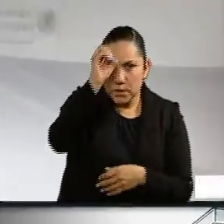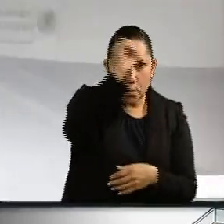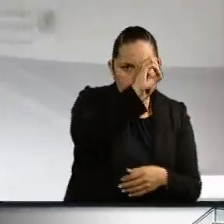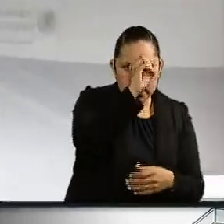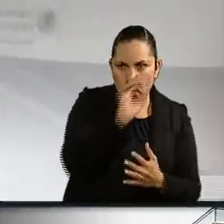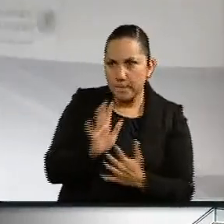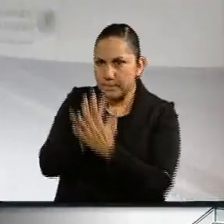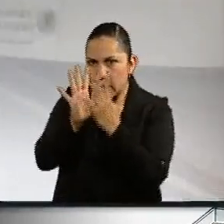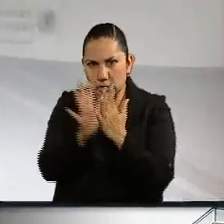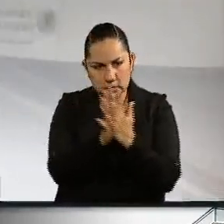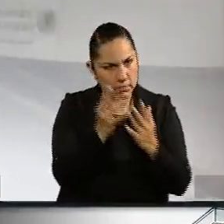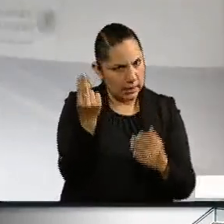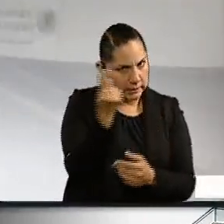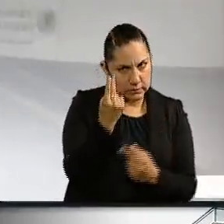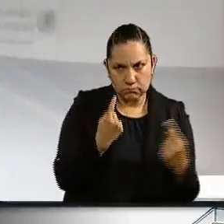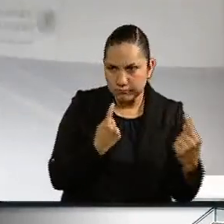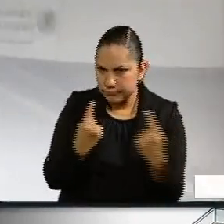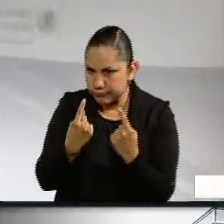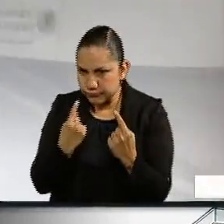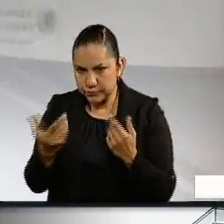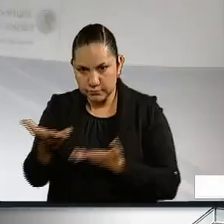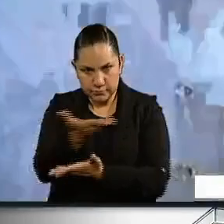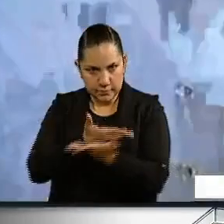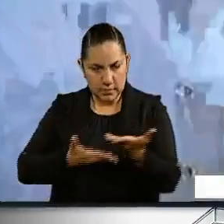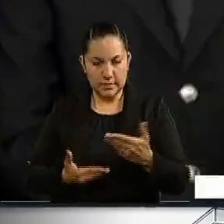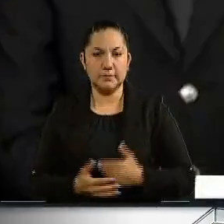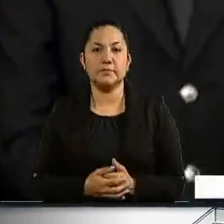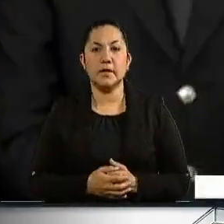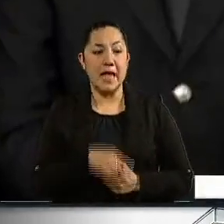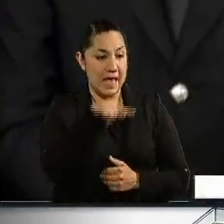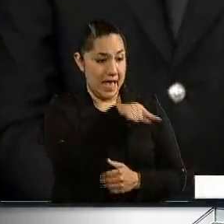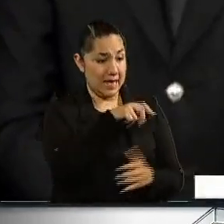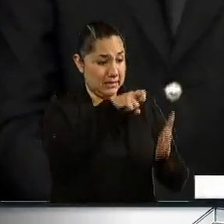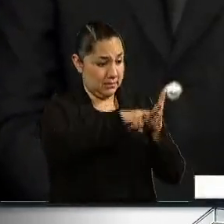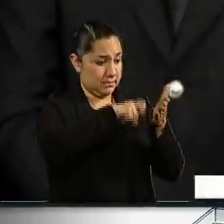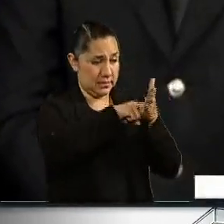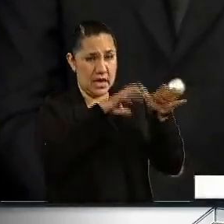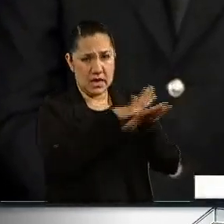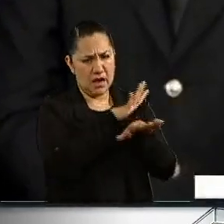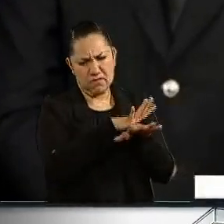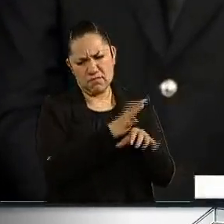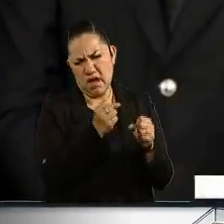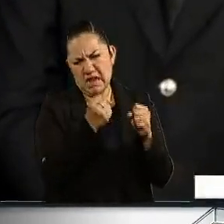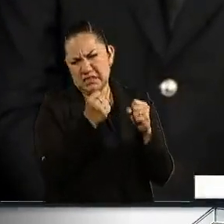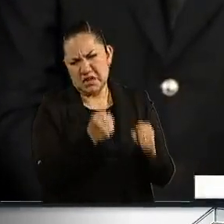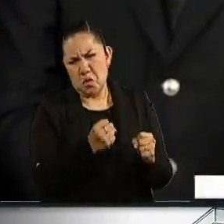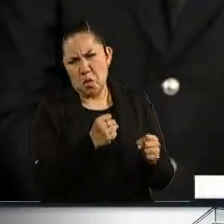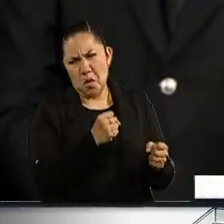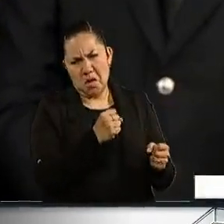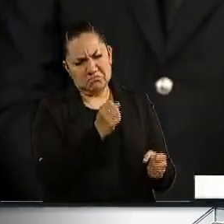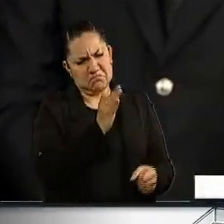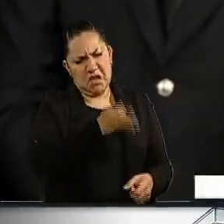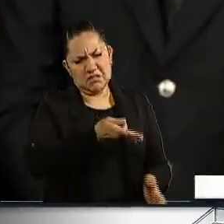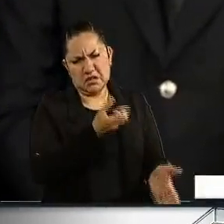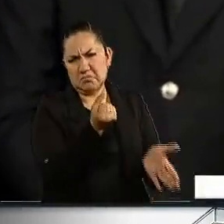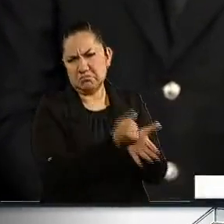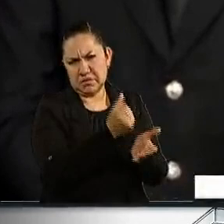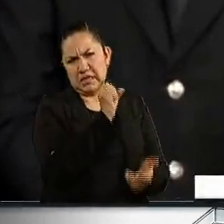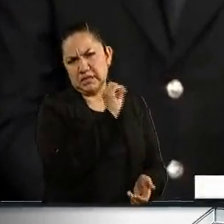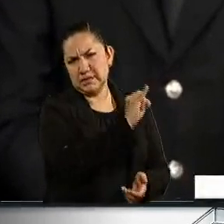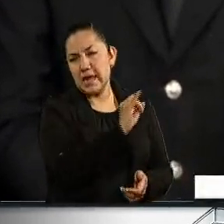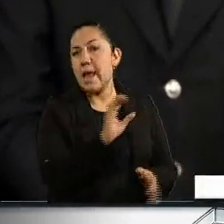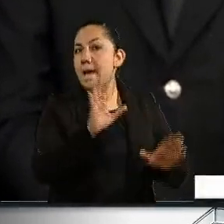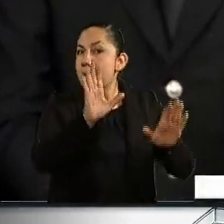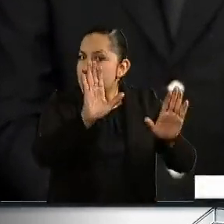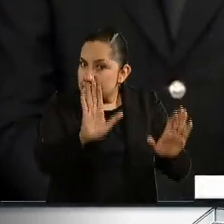¿Va a ser aprobada la reforma? El tema aquí es que tenemos una observación que nos